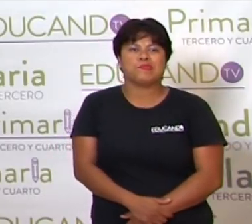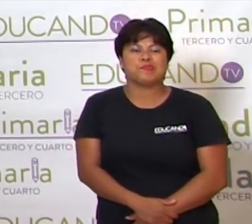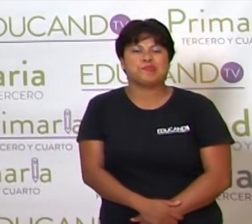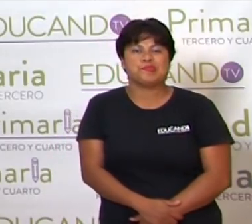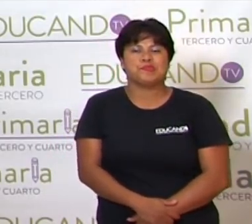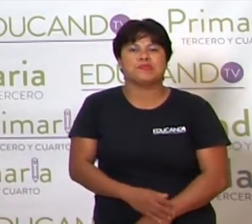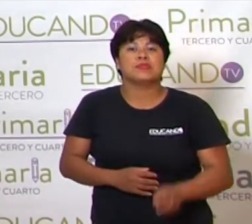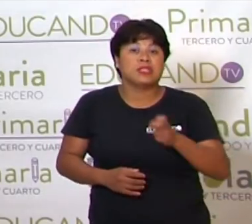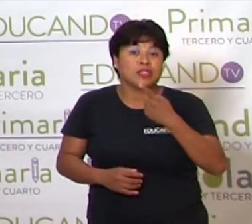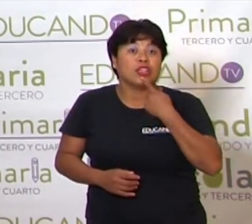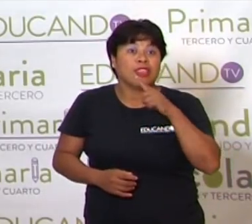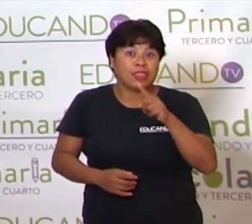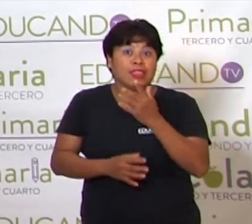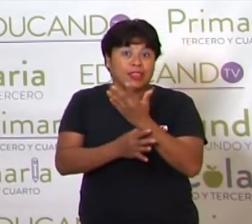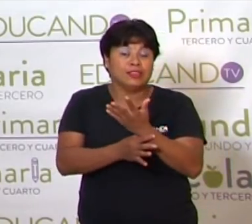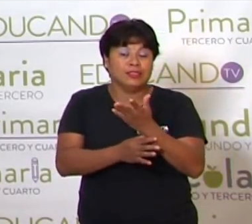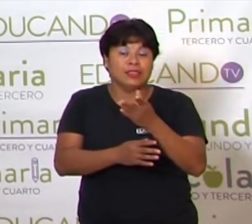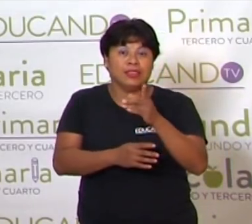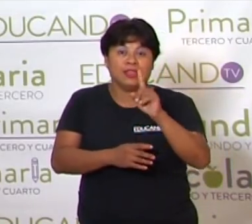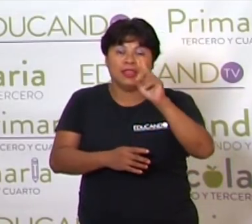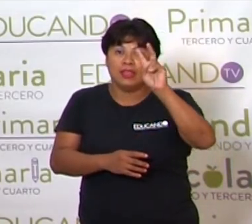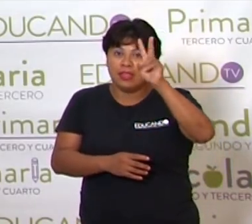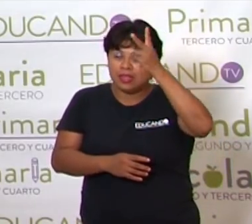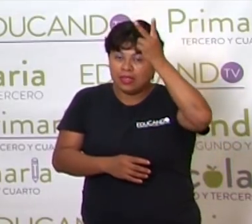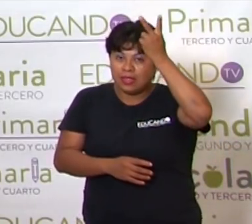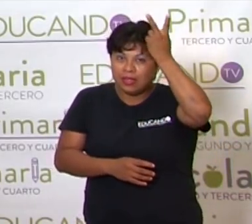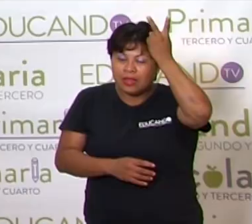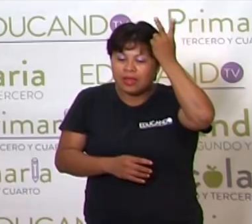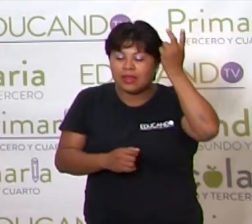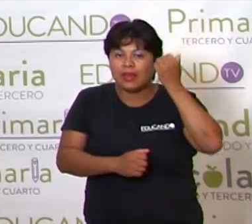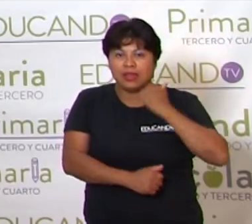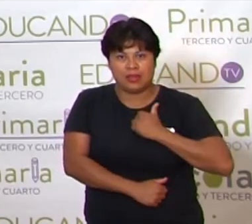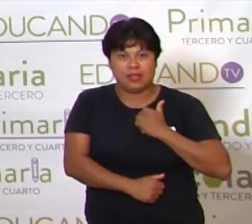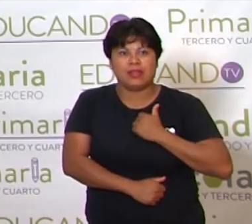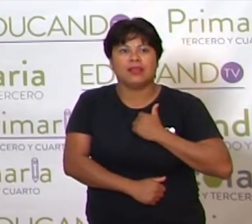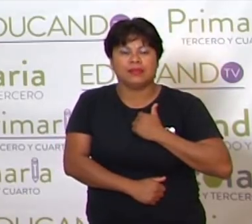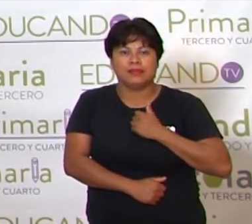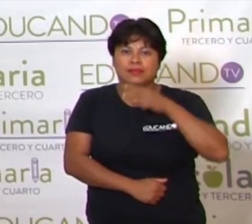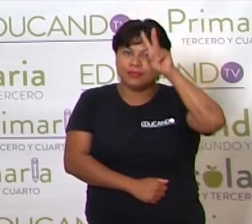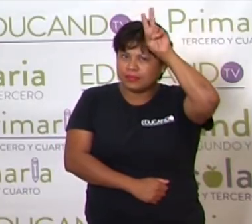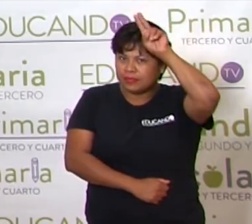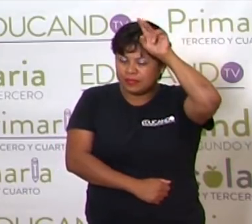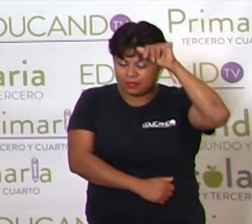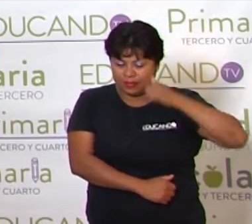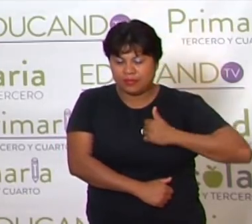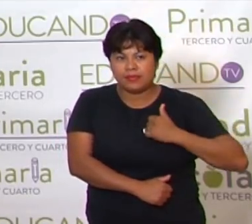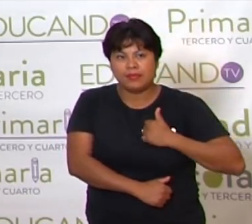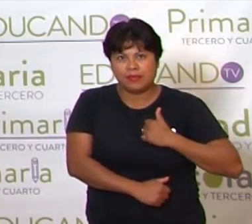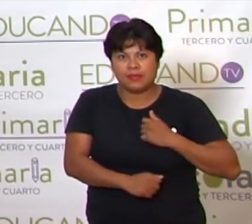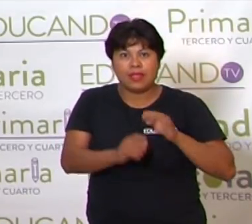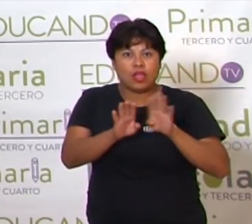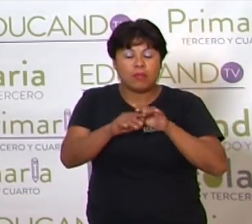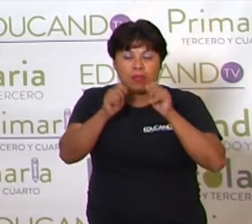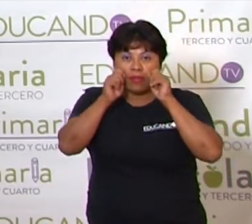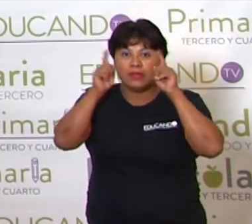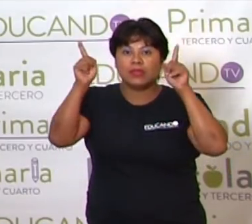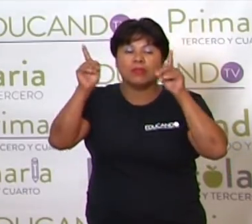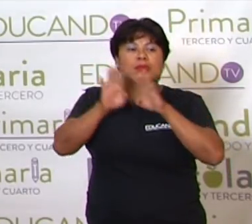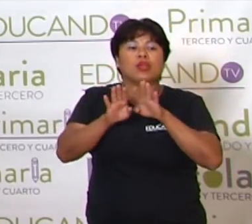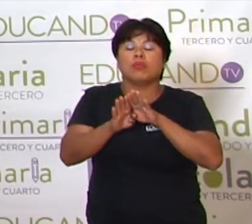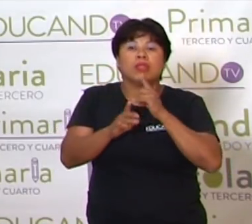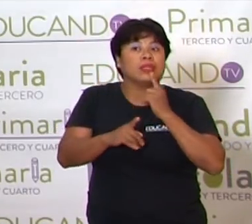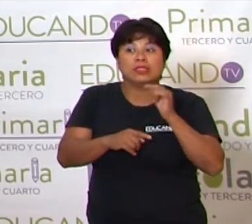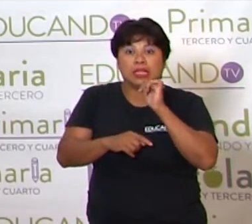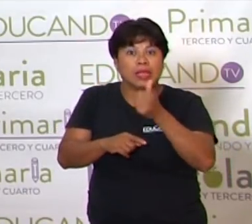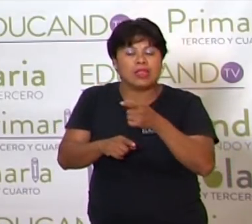Esto es lo que está diciendo la arriera. Lo voy a poner entre signos de admiración. Pero como no se lo está diciendo a